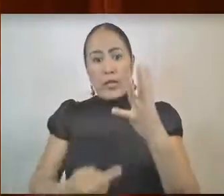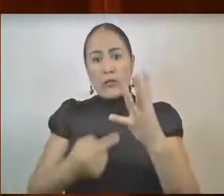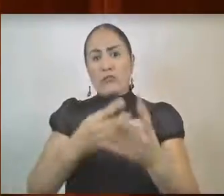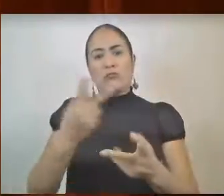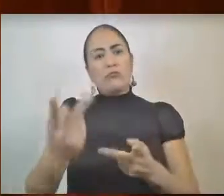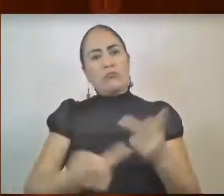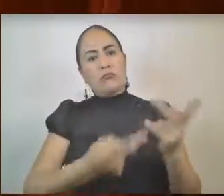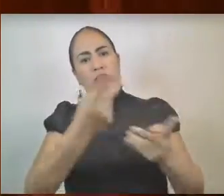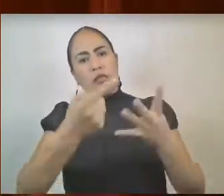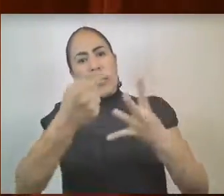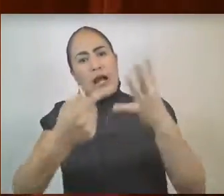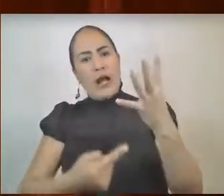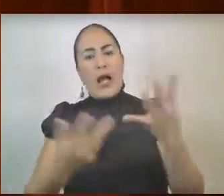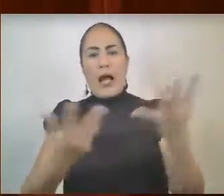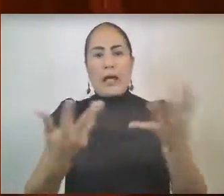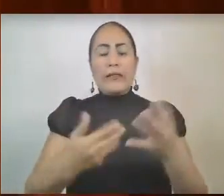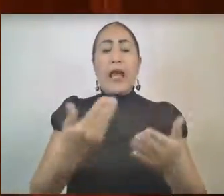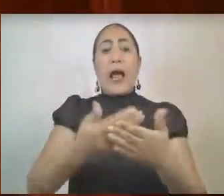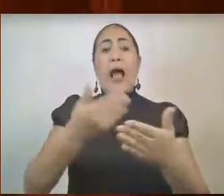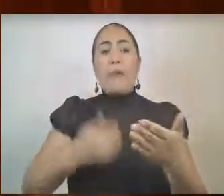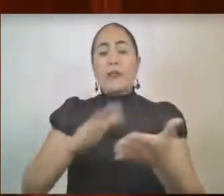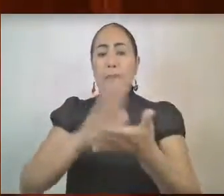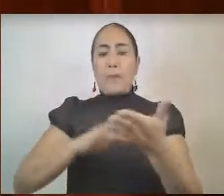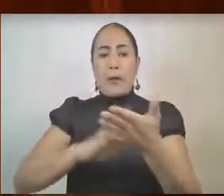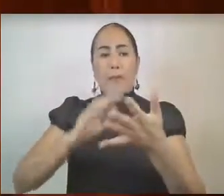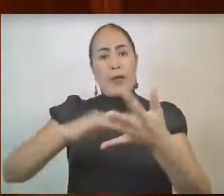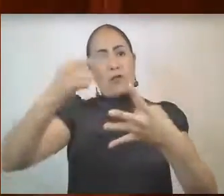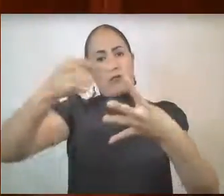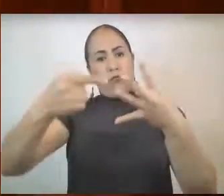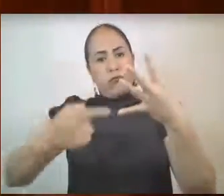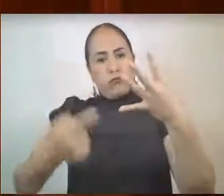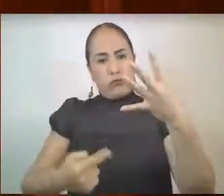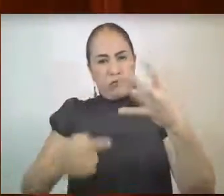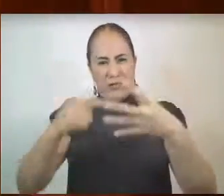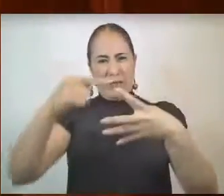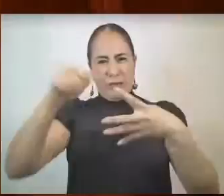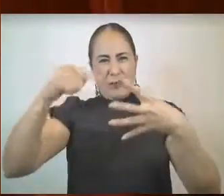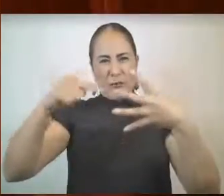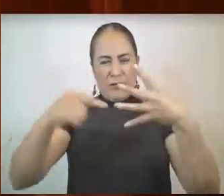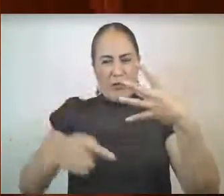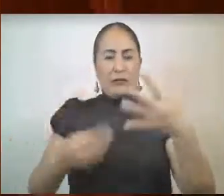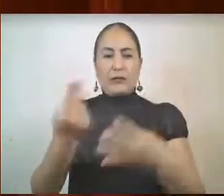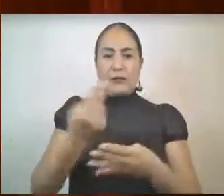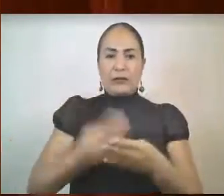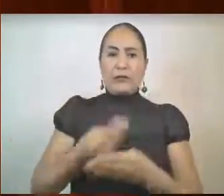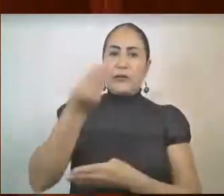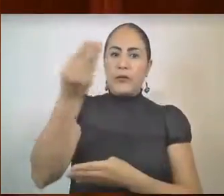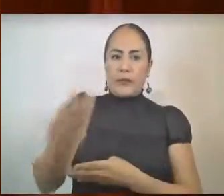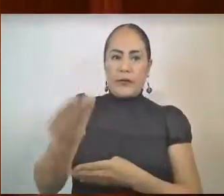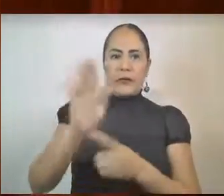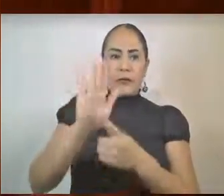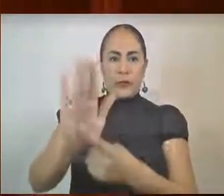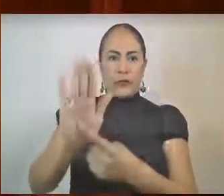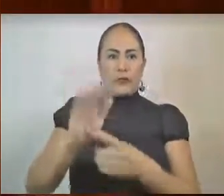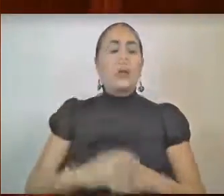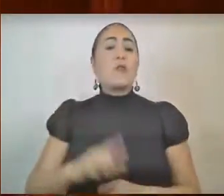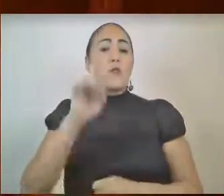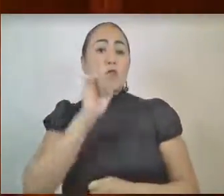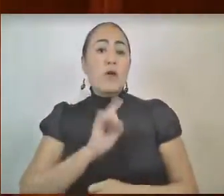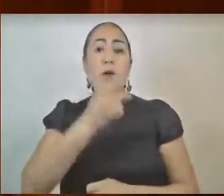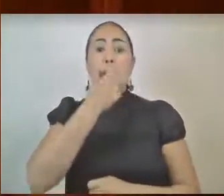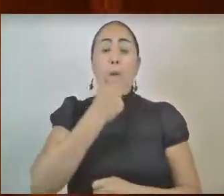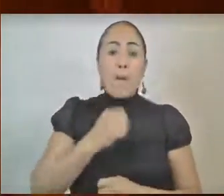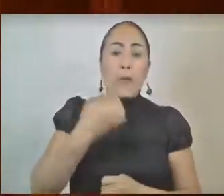debiendo presentar la documentación señalada en la propia convocatoria. Las entrevistas de las y los